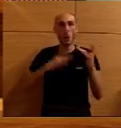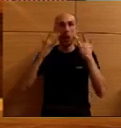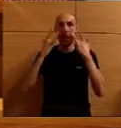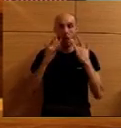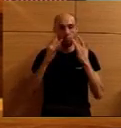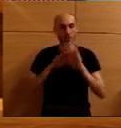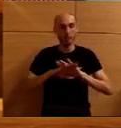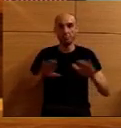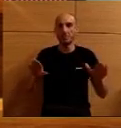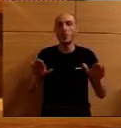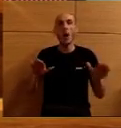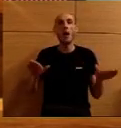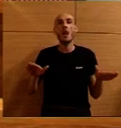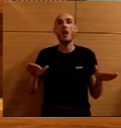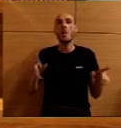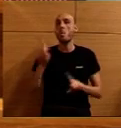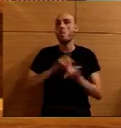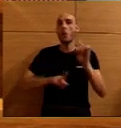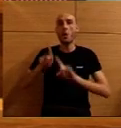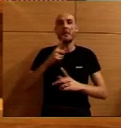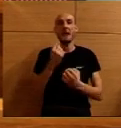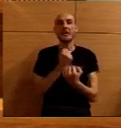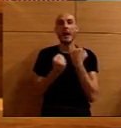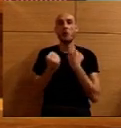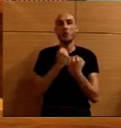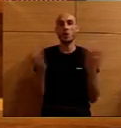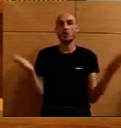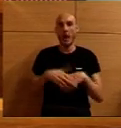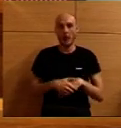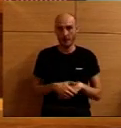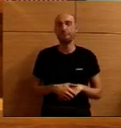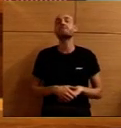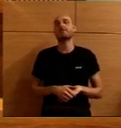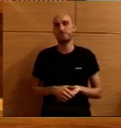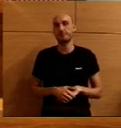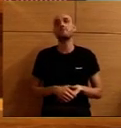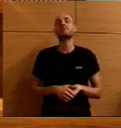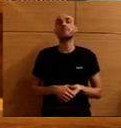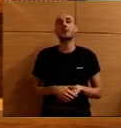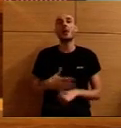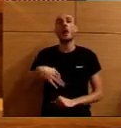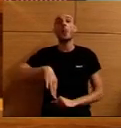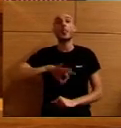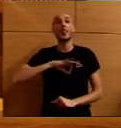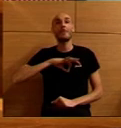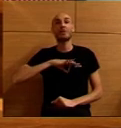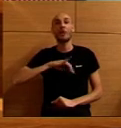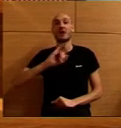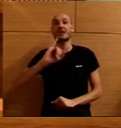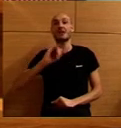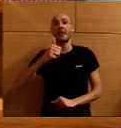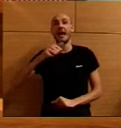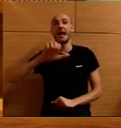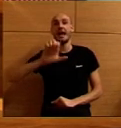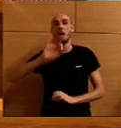y que ahora mismo no tiene problemas económicos. ¿De cuánto estamos hablando que recauda esta Diputación por este